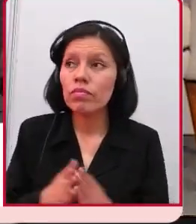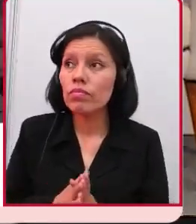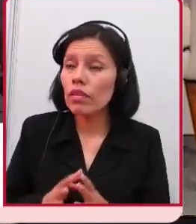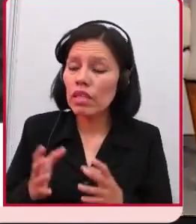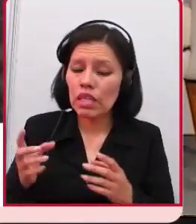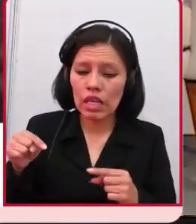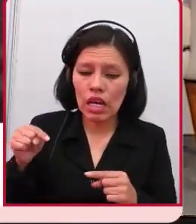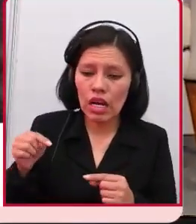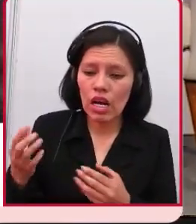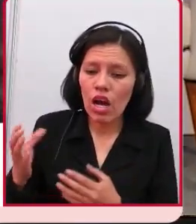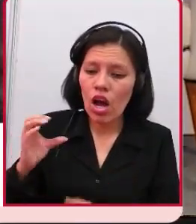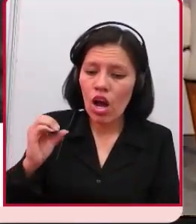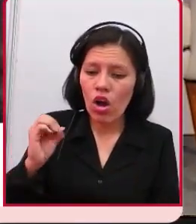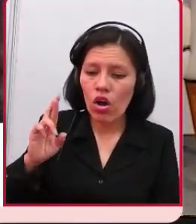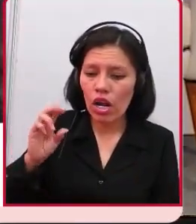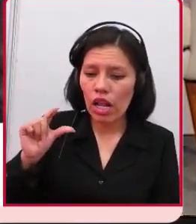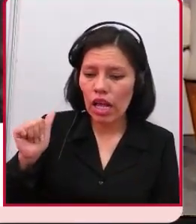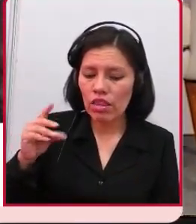processes by